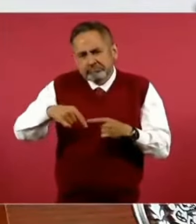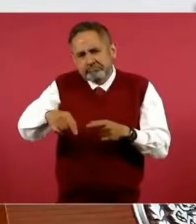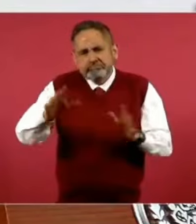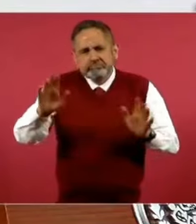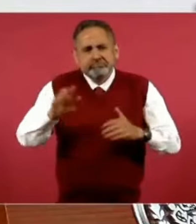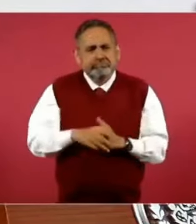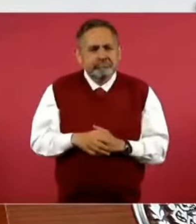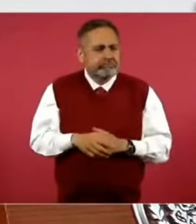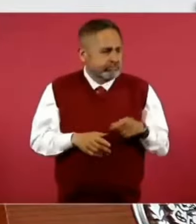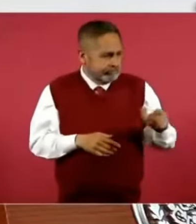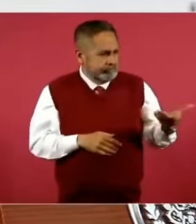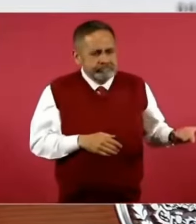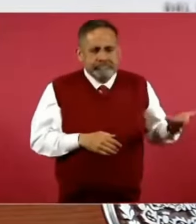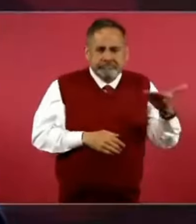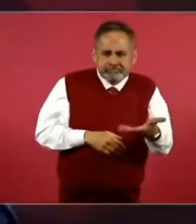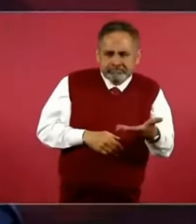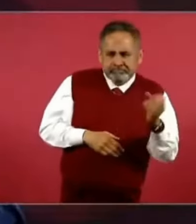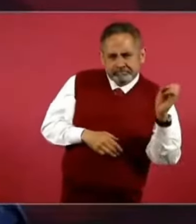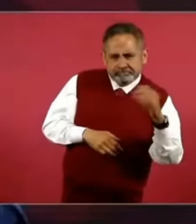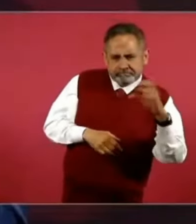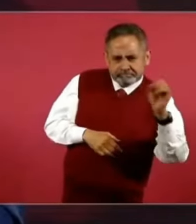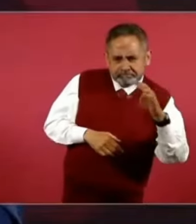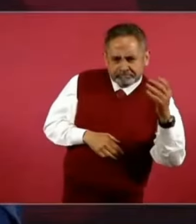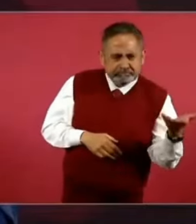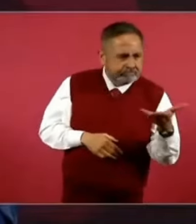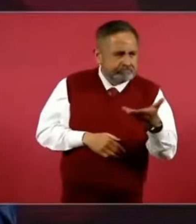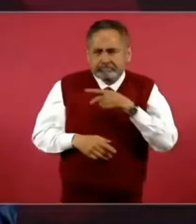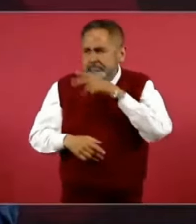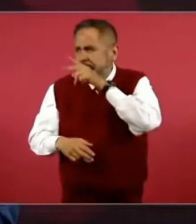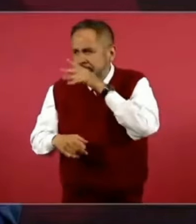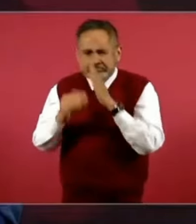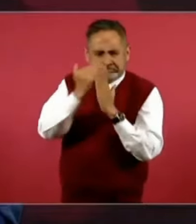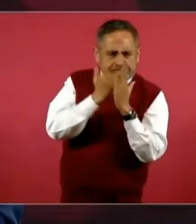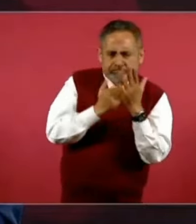que presenten todas esas inquietudes